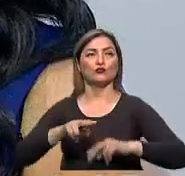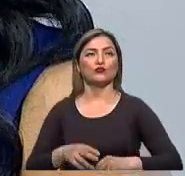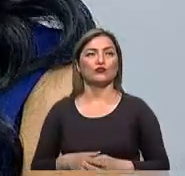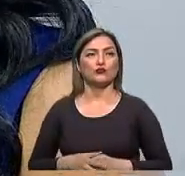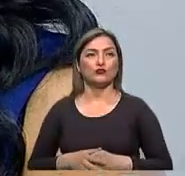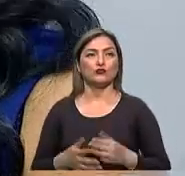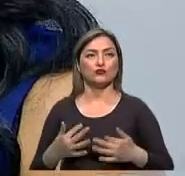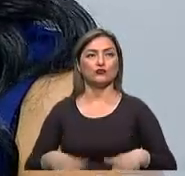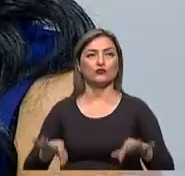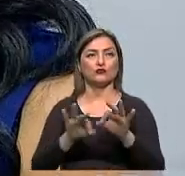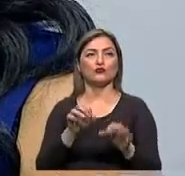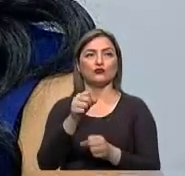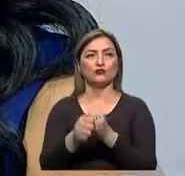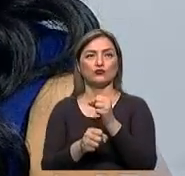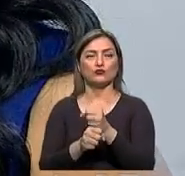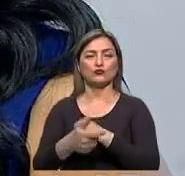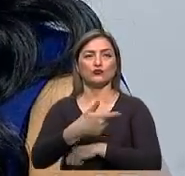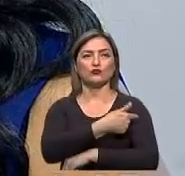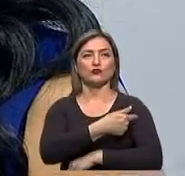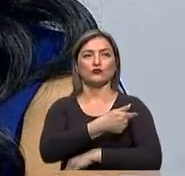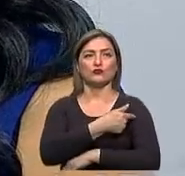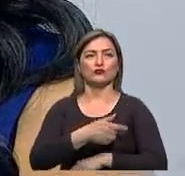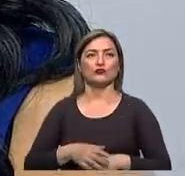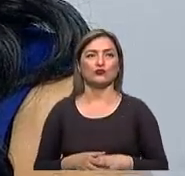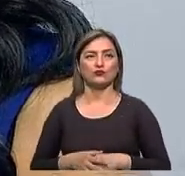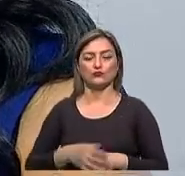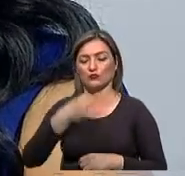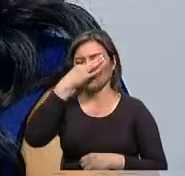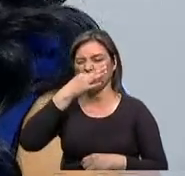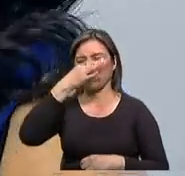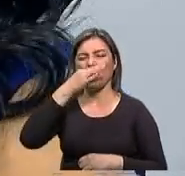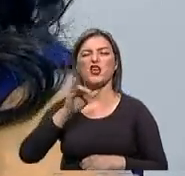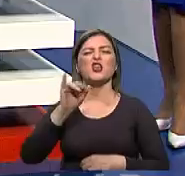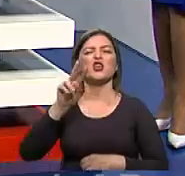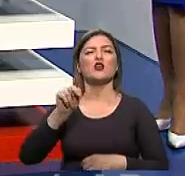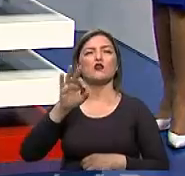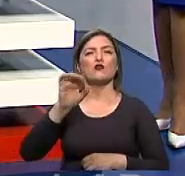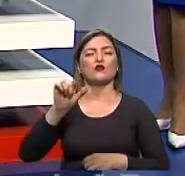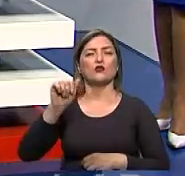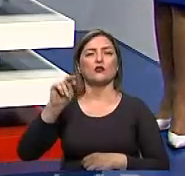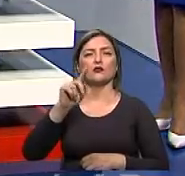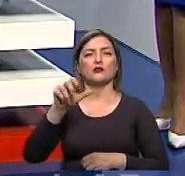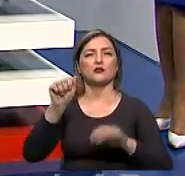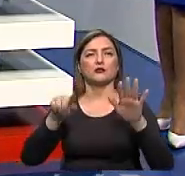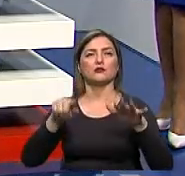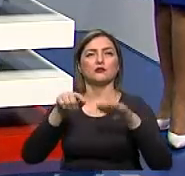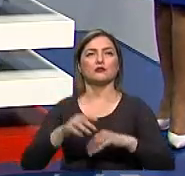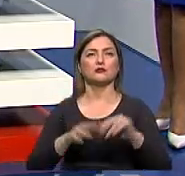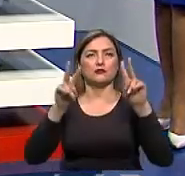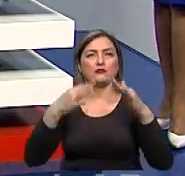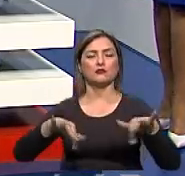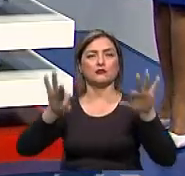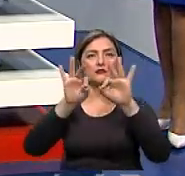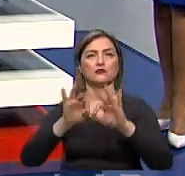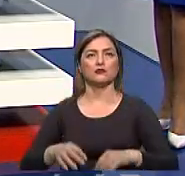Es importante cada año inmunizarlos también contra la influenza desde los 6 meses de edad. Qué oportuno este tema, Steffi,